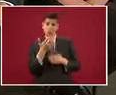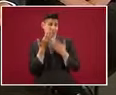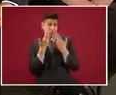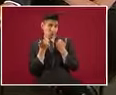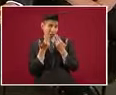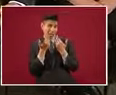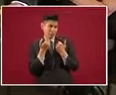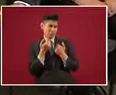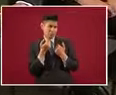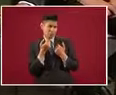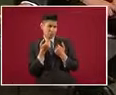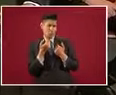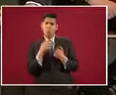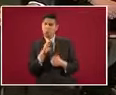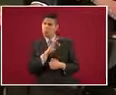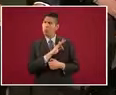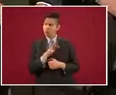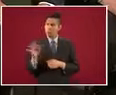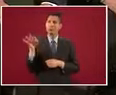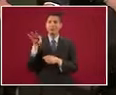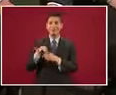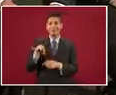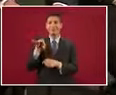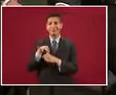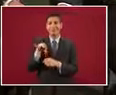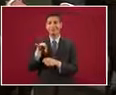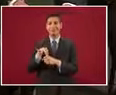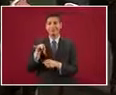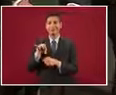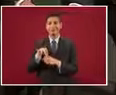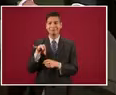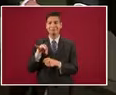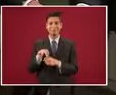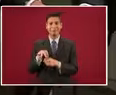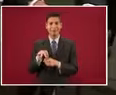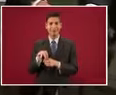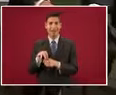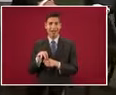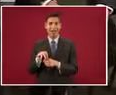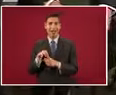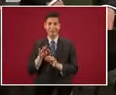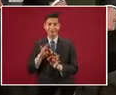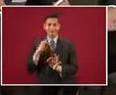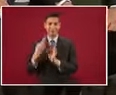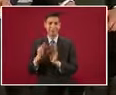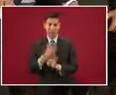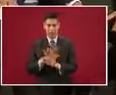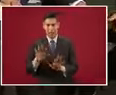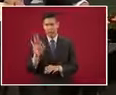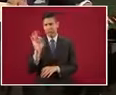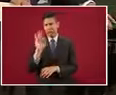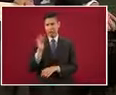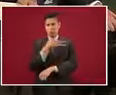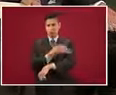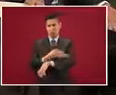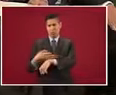disponibles puede ir ahorrando hasta, y pueden también hacerlo en familia.